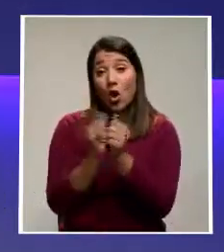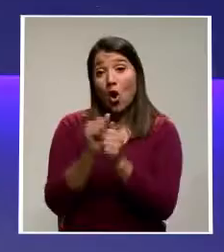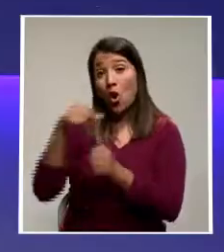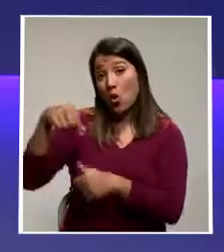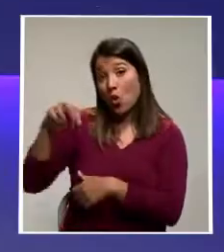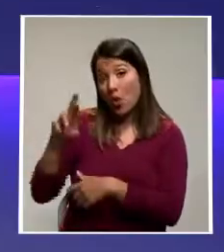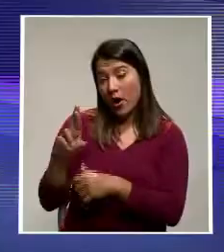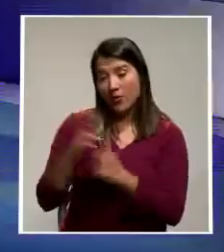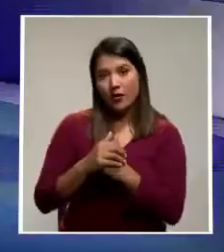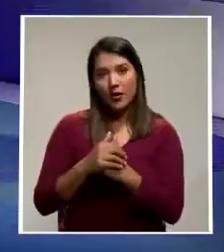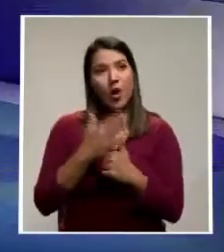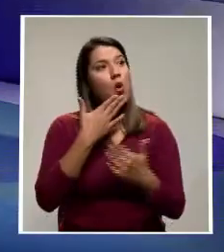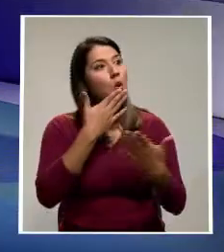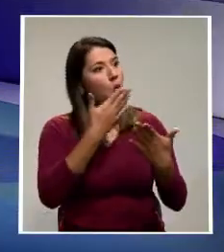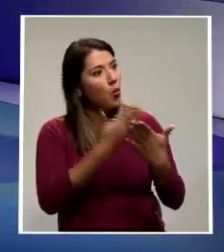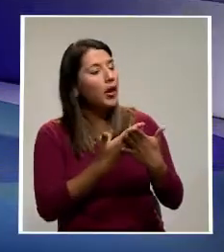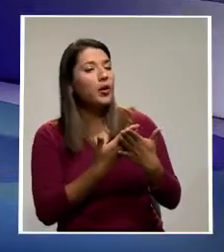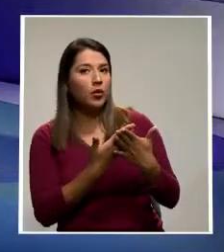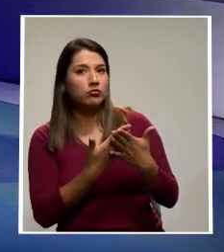rico, porque estás metiendo